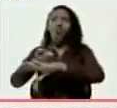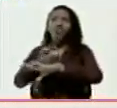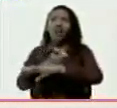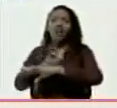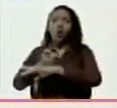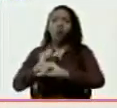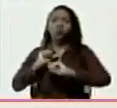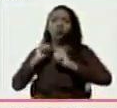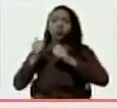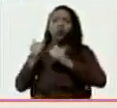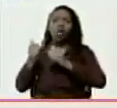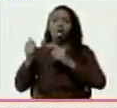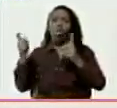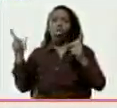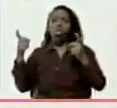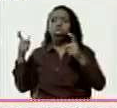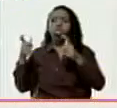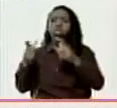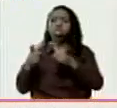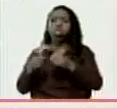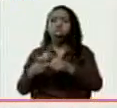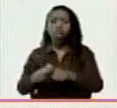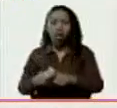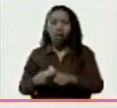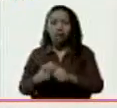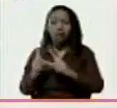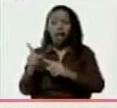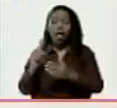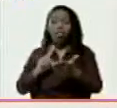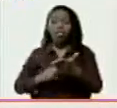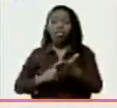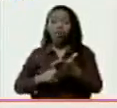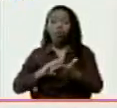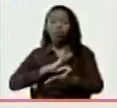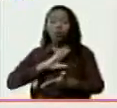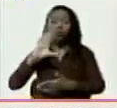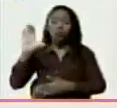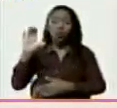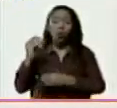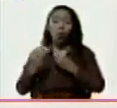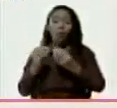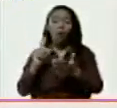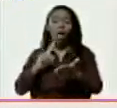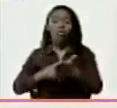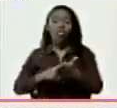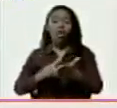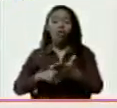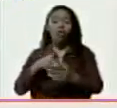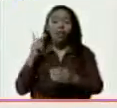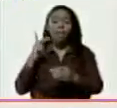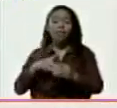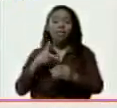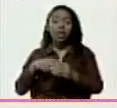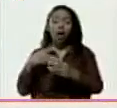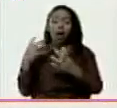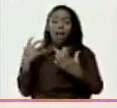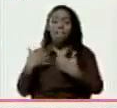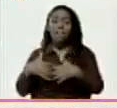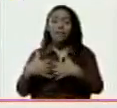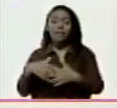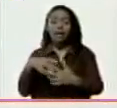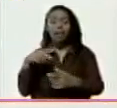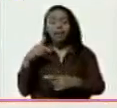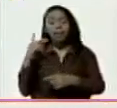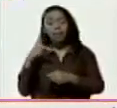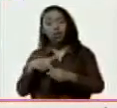comenzar a caer en default tanto en la deuda soberana como en la deuda de pedevesa su compañía petrolera óigase bien